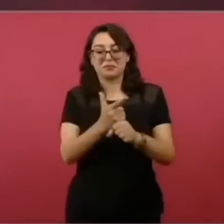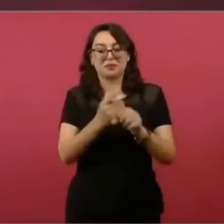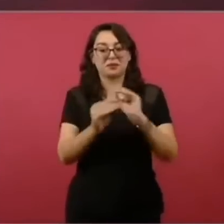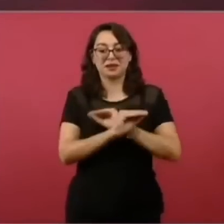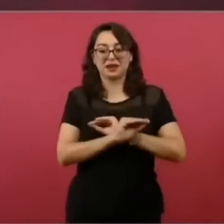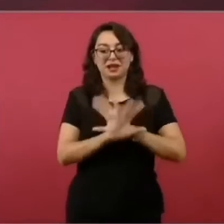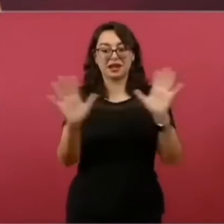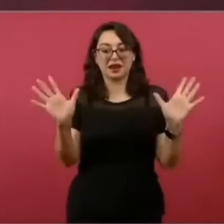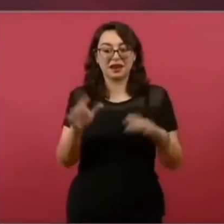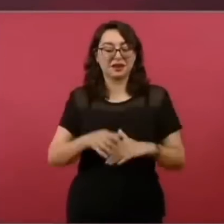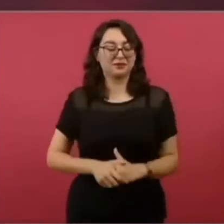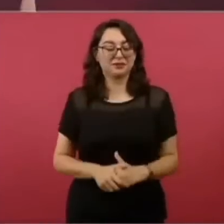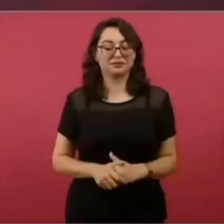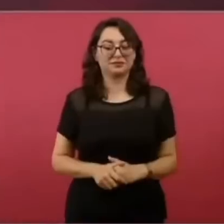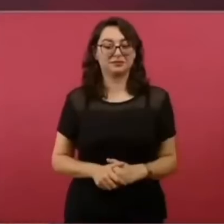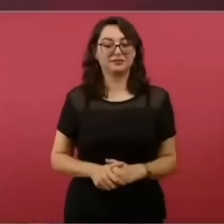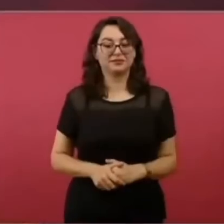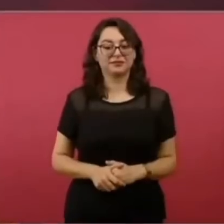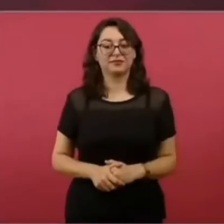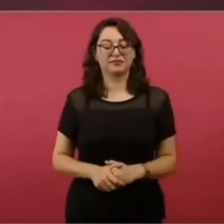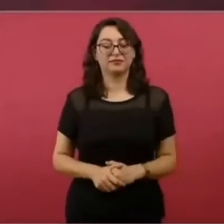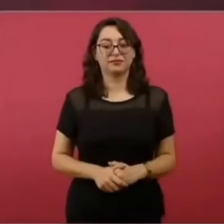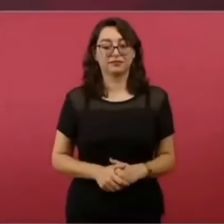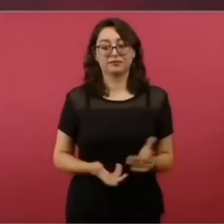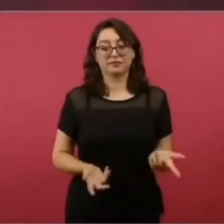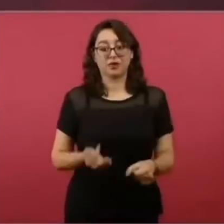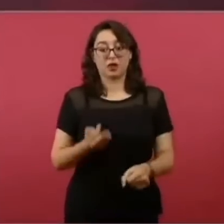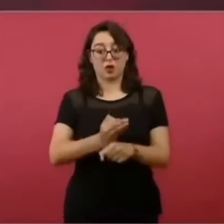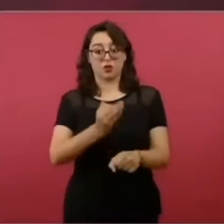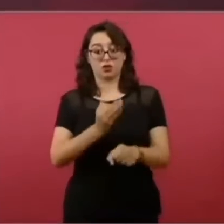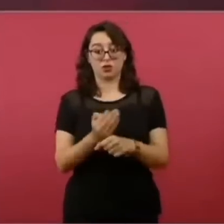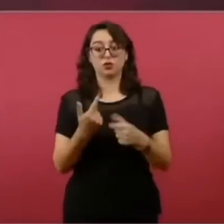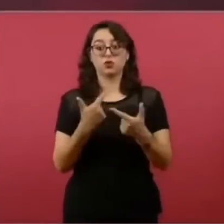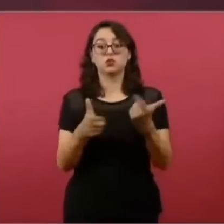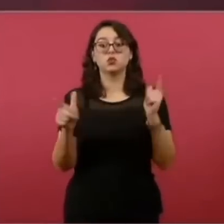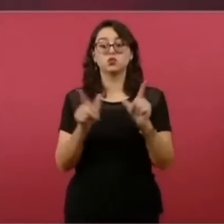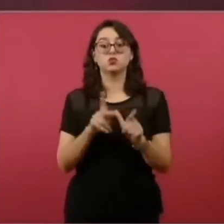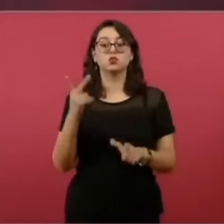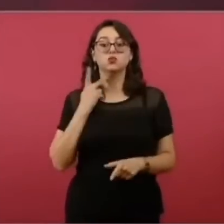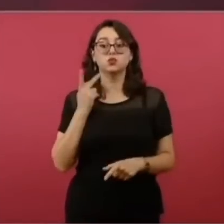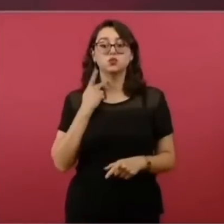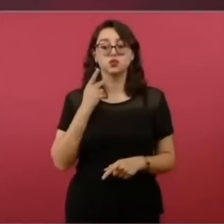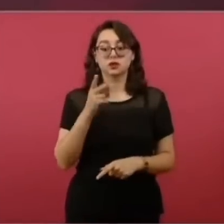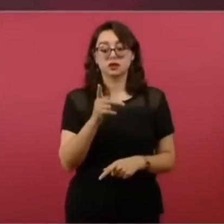Entonces, lo que está sucediendo es de que